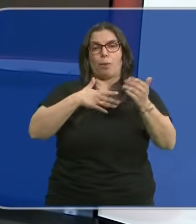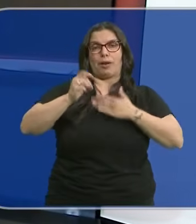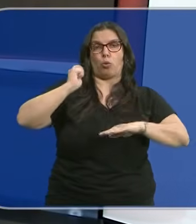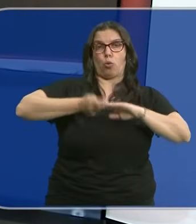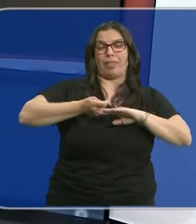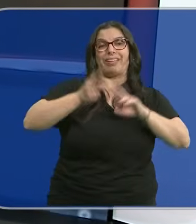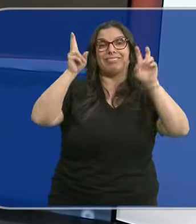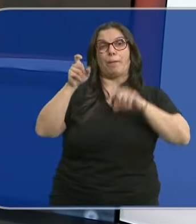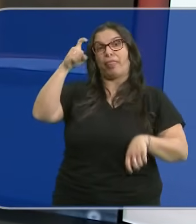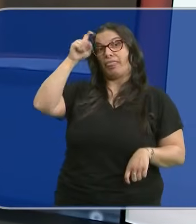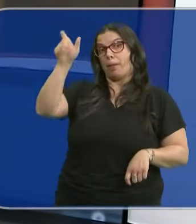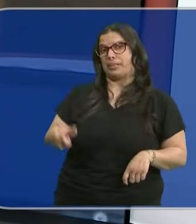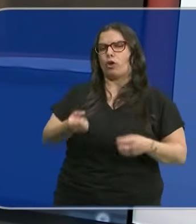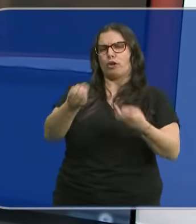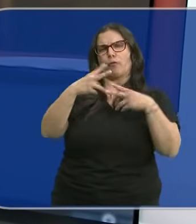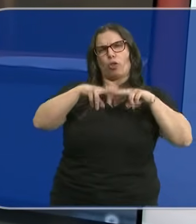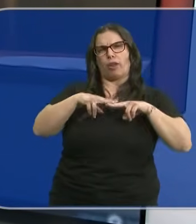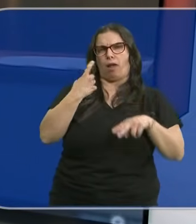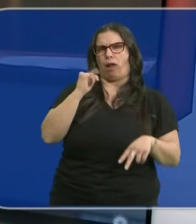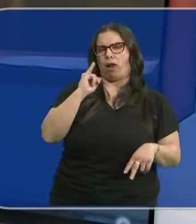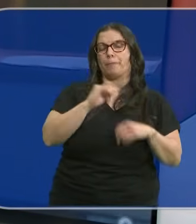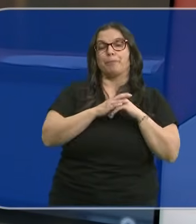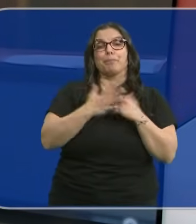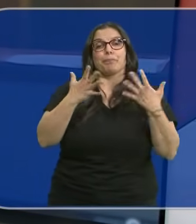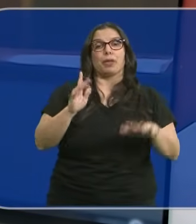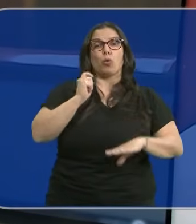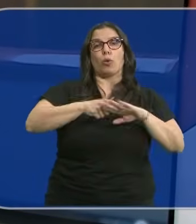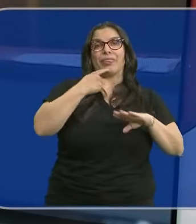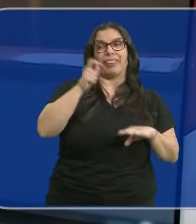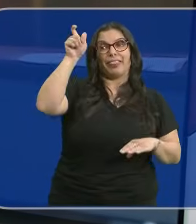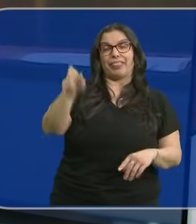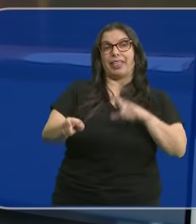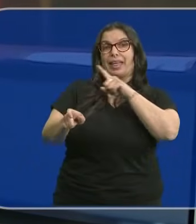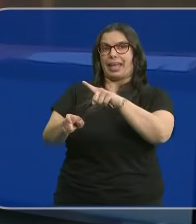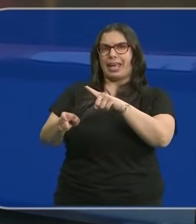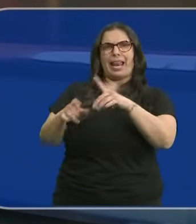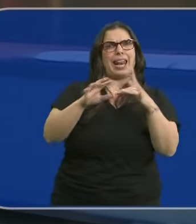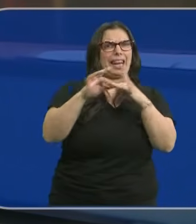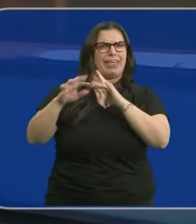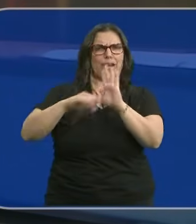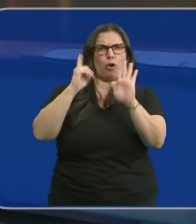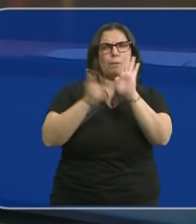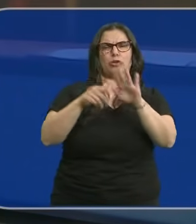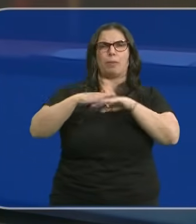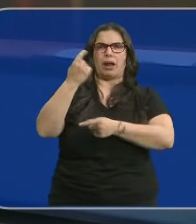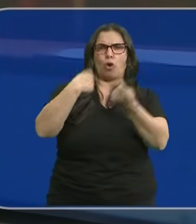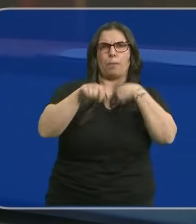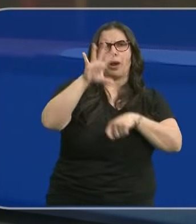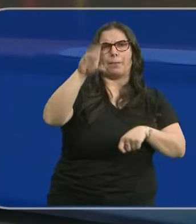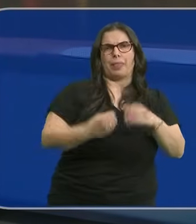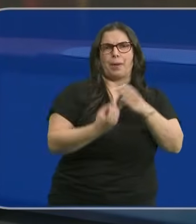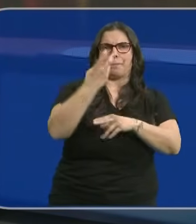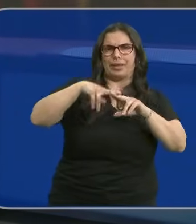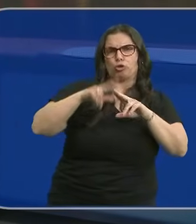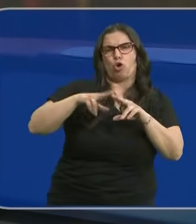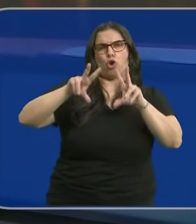sobre Zapatero sigue ofreciendo información que analizar. Aunque el magistrado le atribuye al expresidente todo el liderazgo en la compraventa de petróleo y oro con